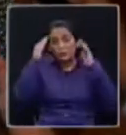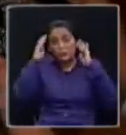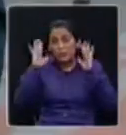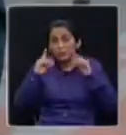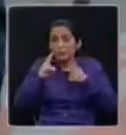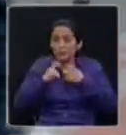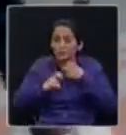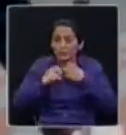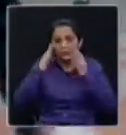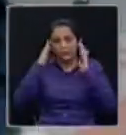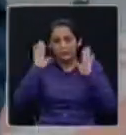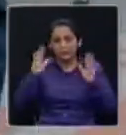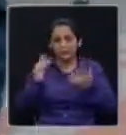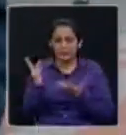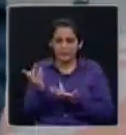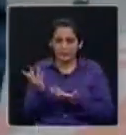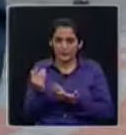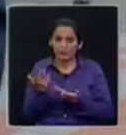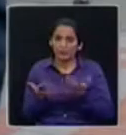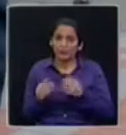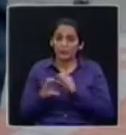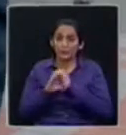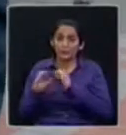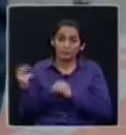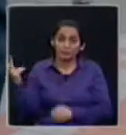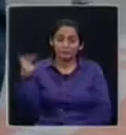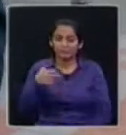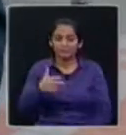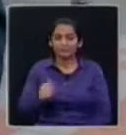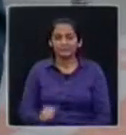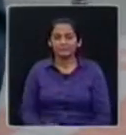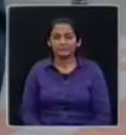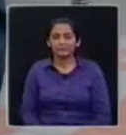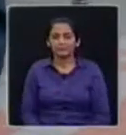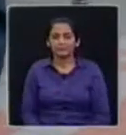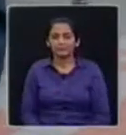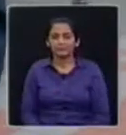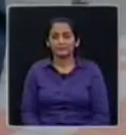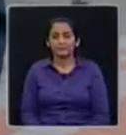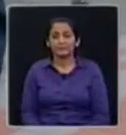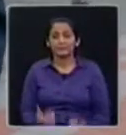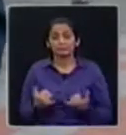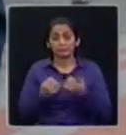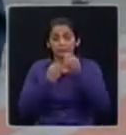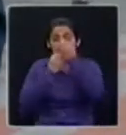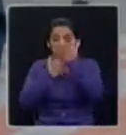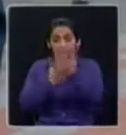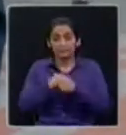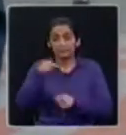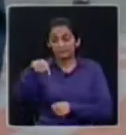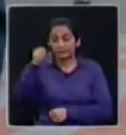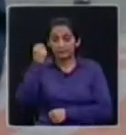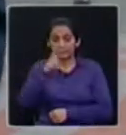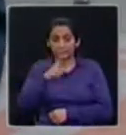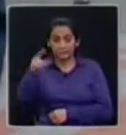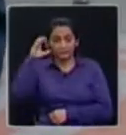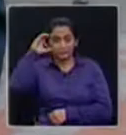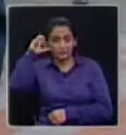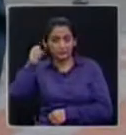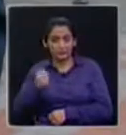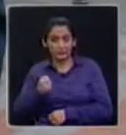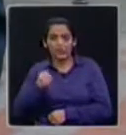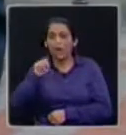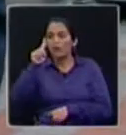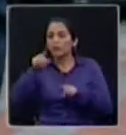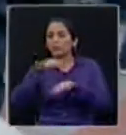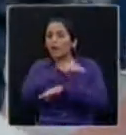terrestre. Además, compañeros y amigos televidentes, es importante destacar que mientras se realice la procesión al sur de la ciudad de Cuenca, habrá restricción